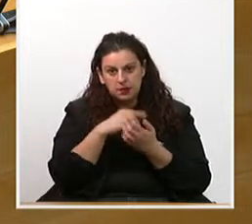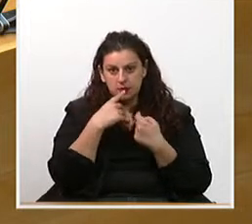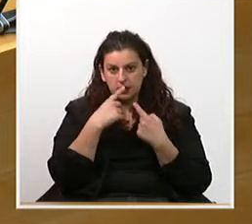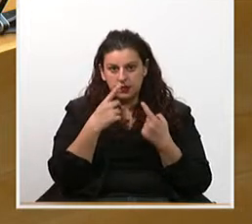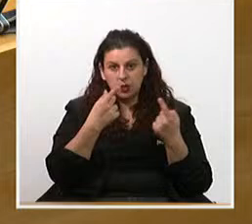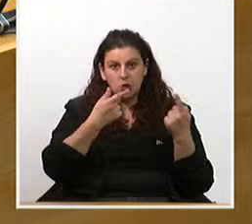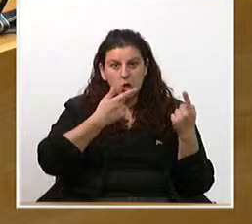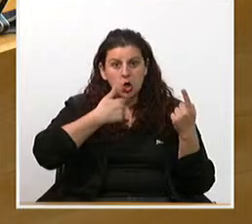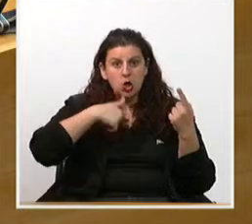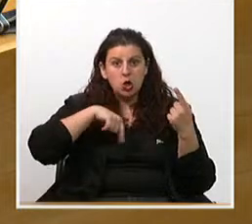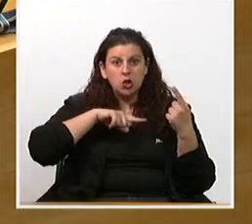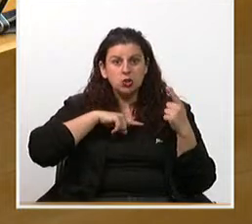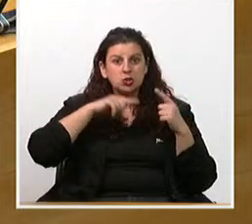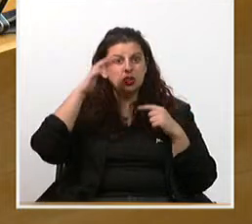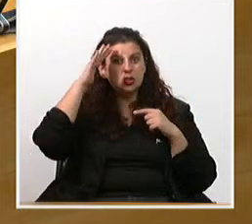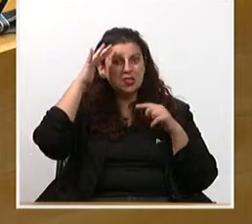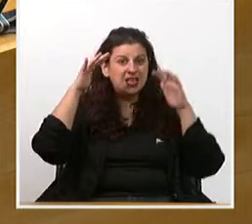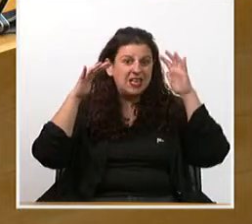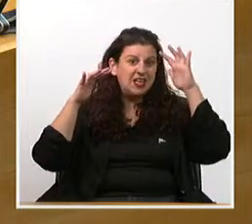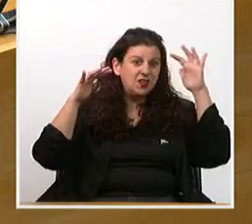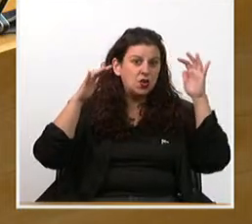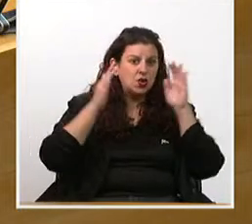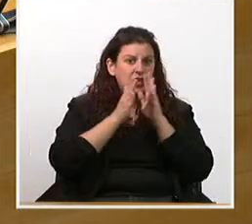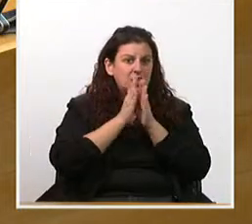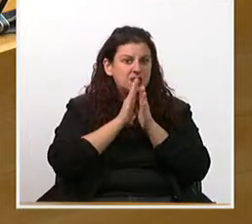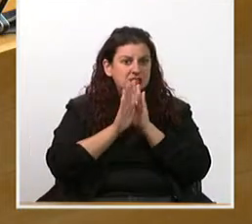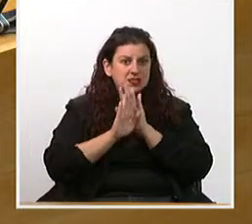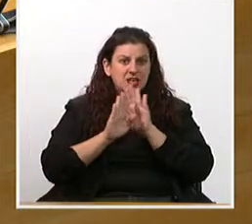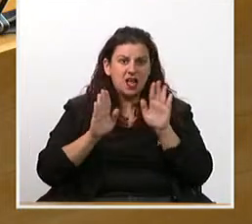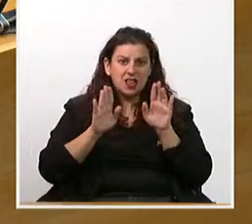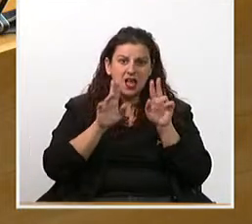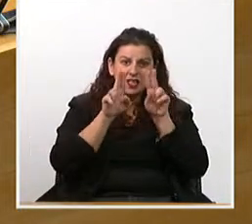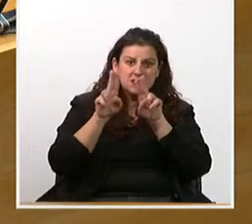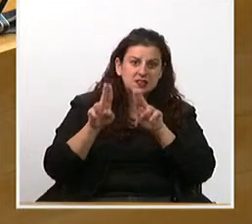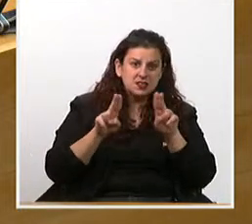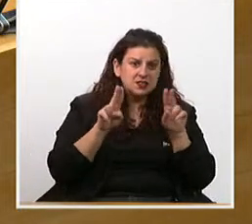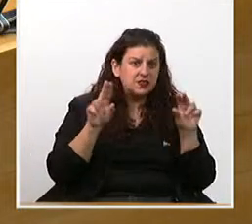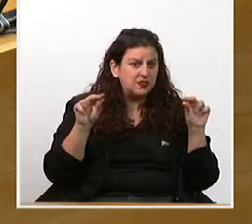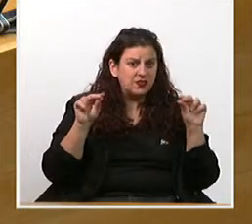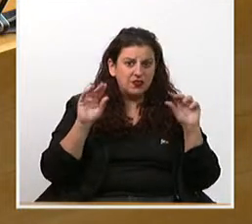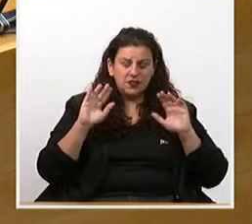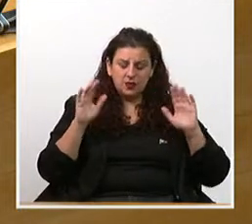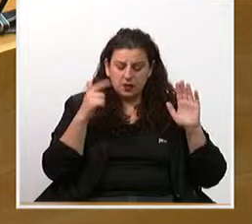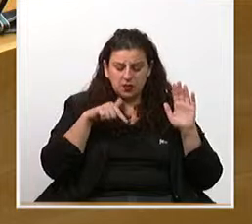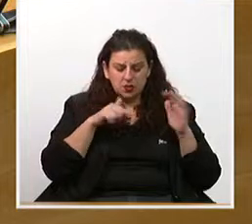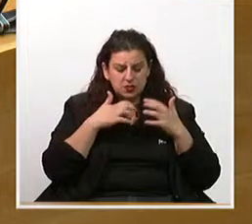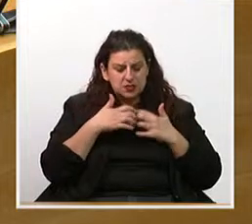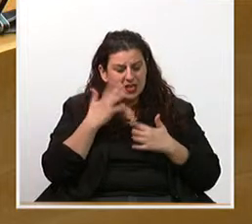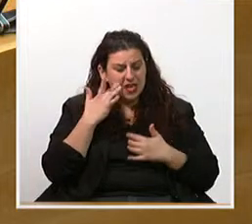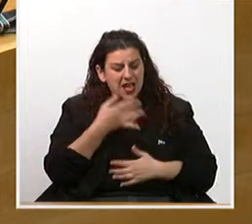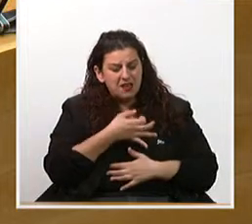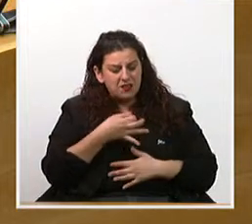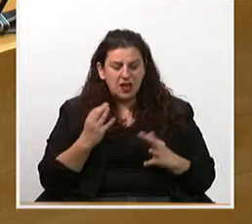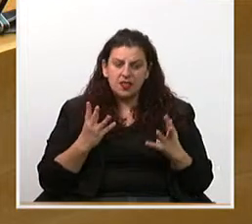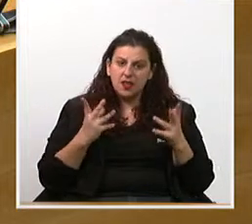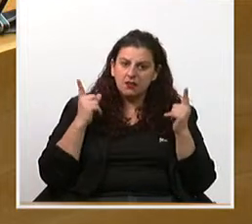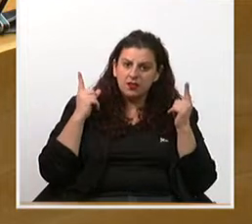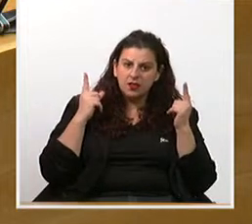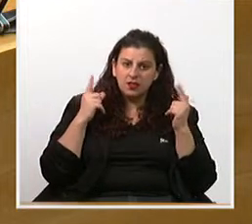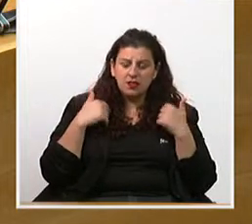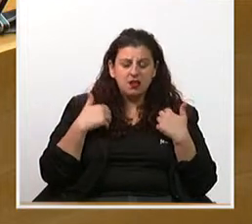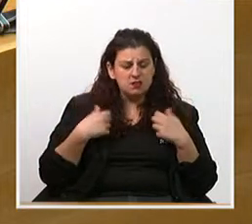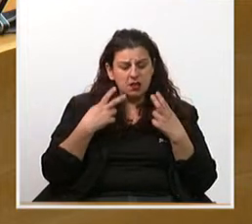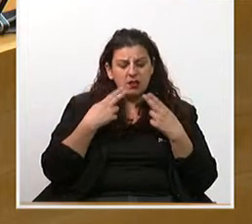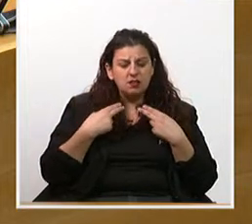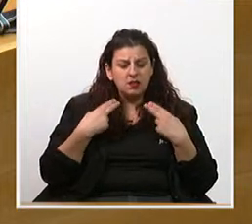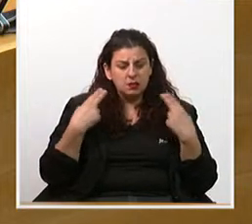nos alejamos de la ideología nosotros nos alejamos del cesgo nosotros funcionamos en base a eficacia y eficiencia hemos demostrado